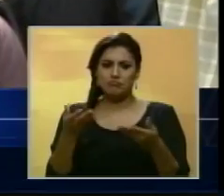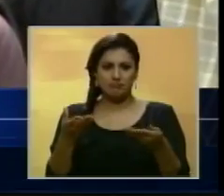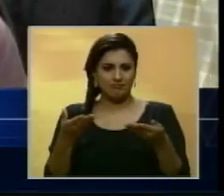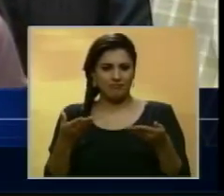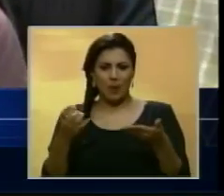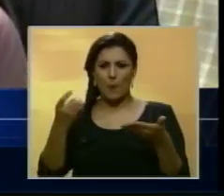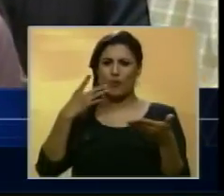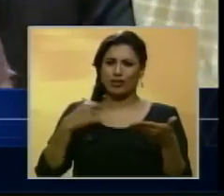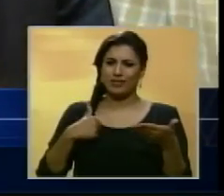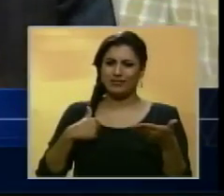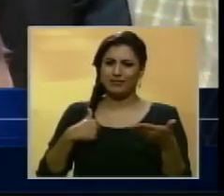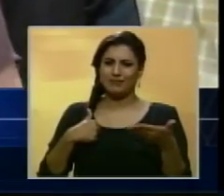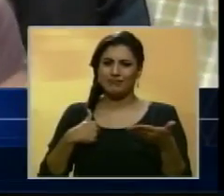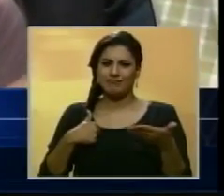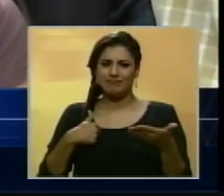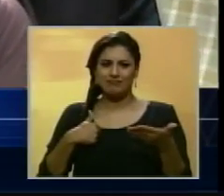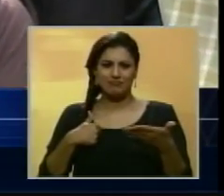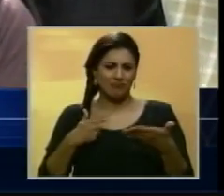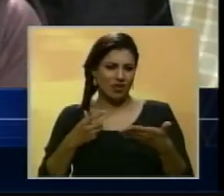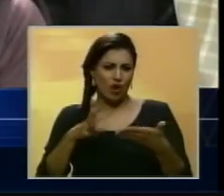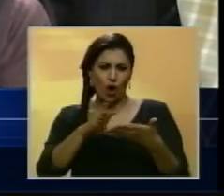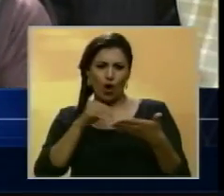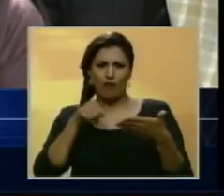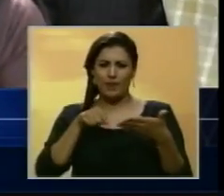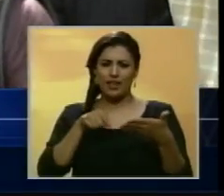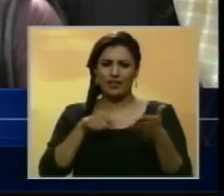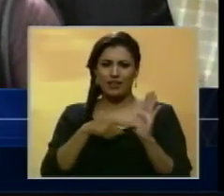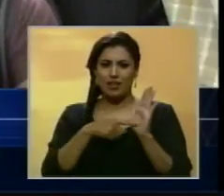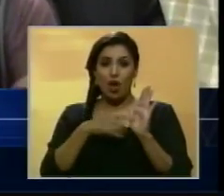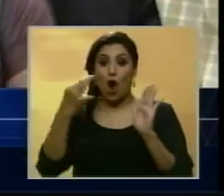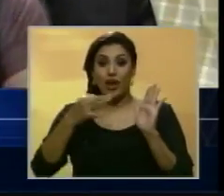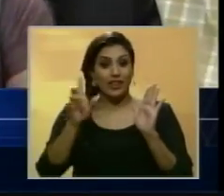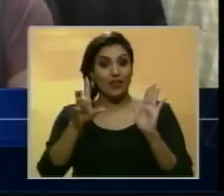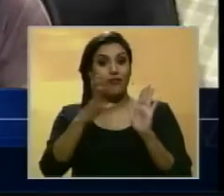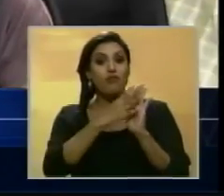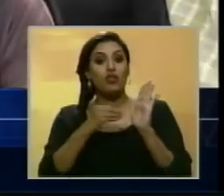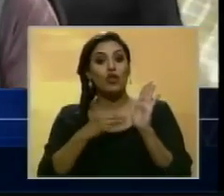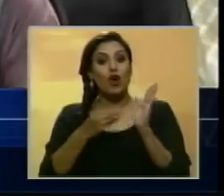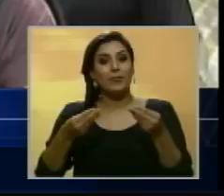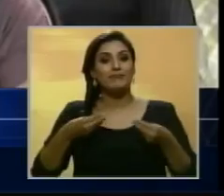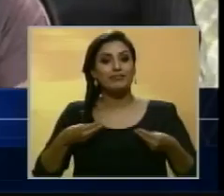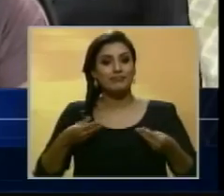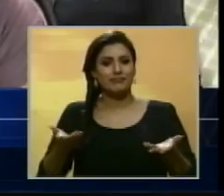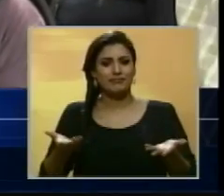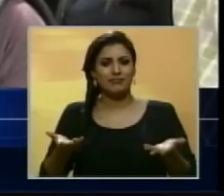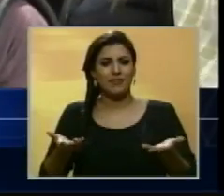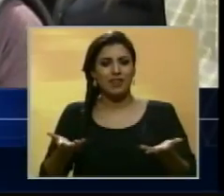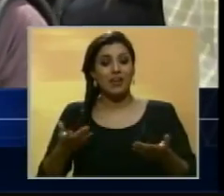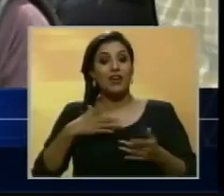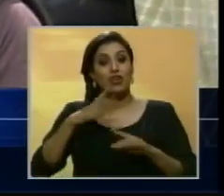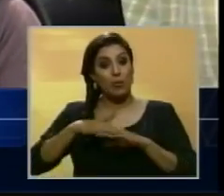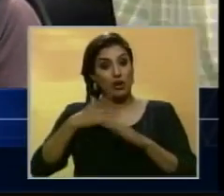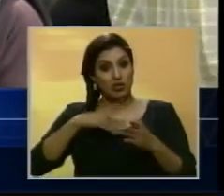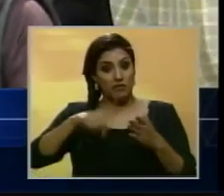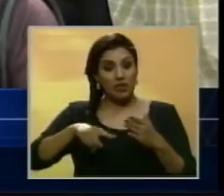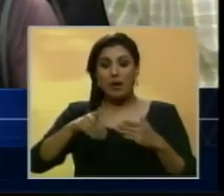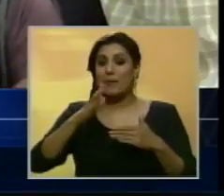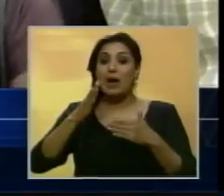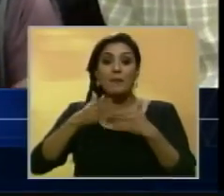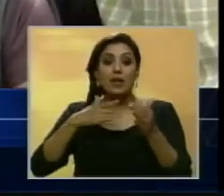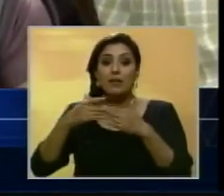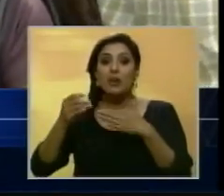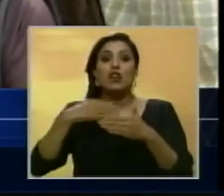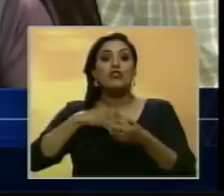el despido, copia, porque no original, una copia. Creemos que fue por la firma. Pero así vuelvo a